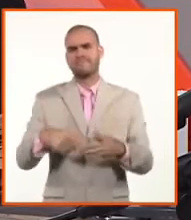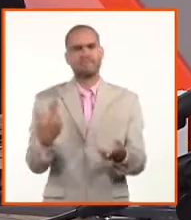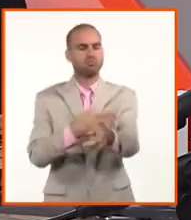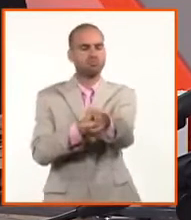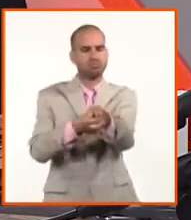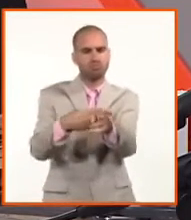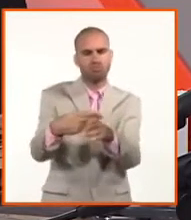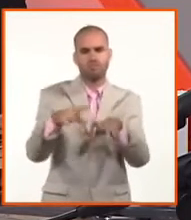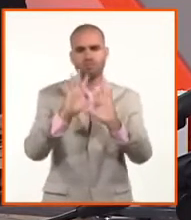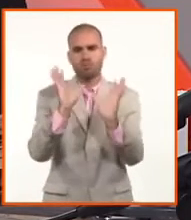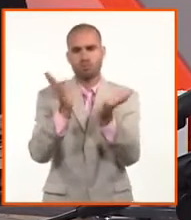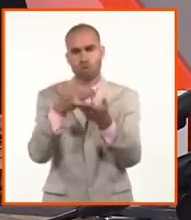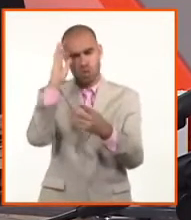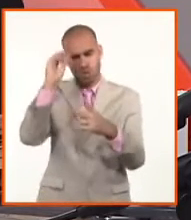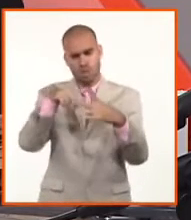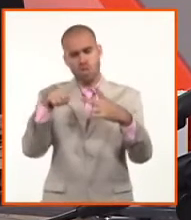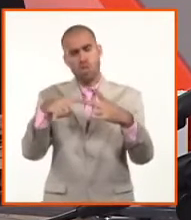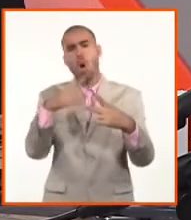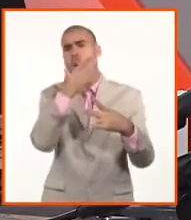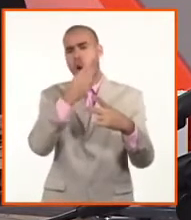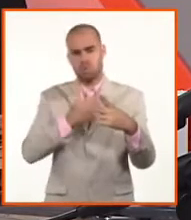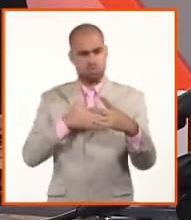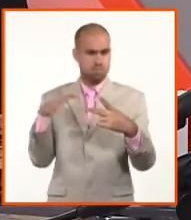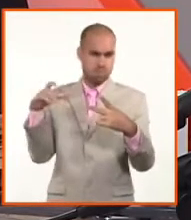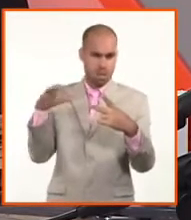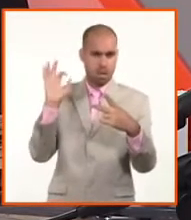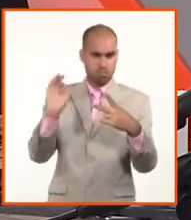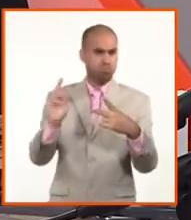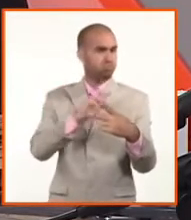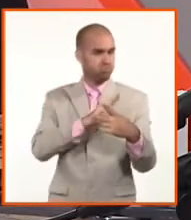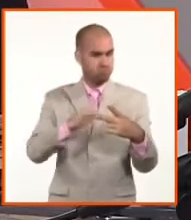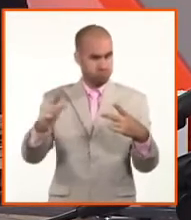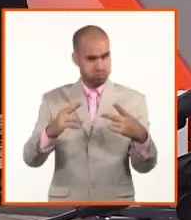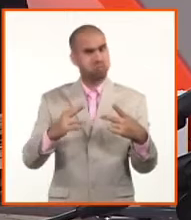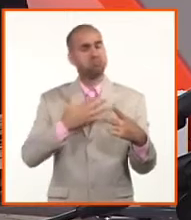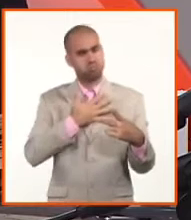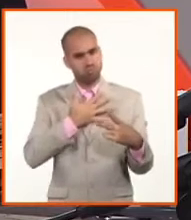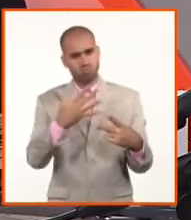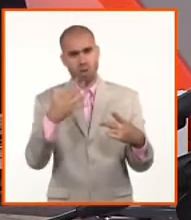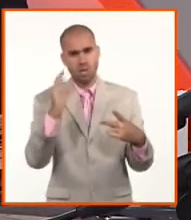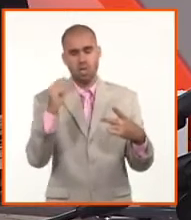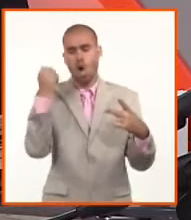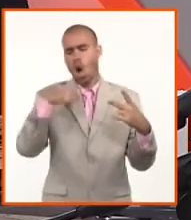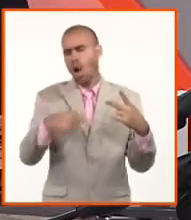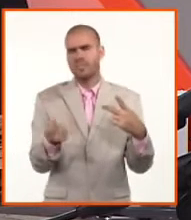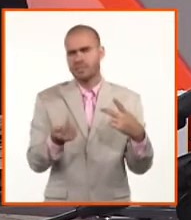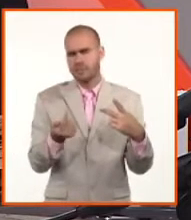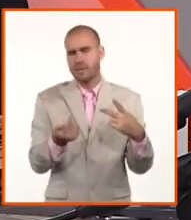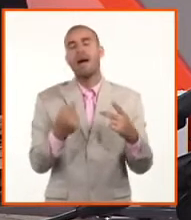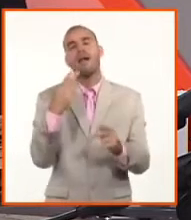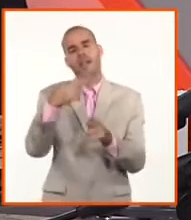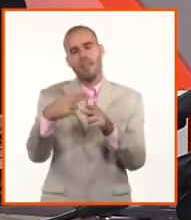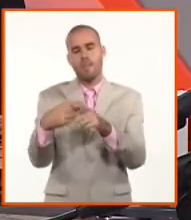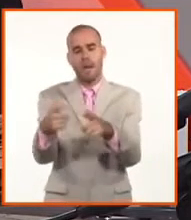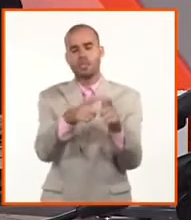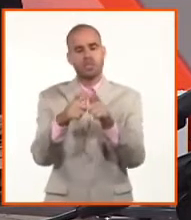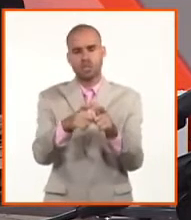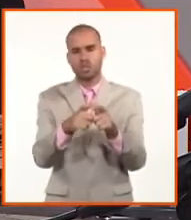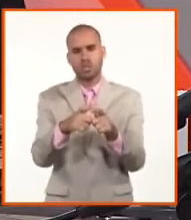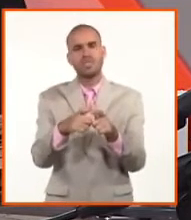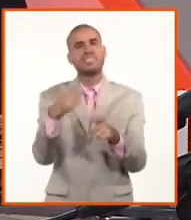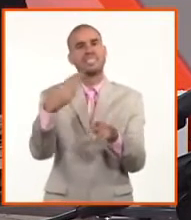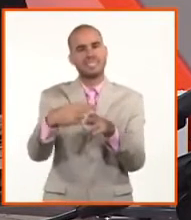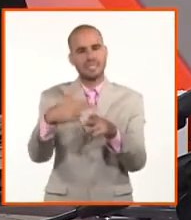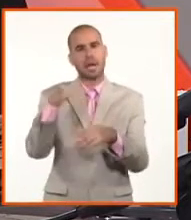tremenda de dos jóvenes pinareños revolucionarios e intelectuales que hoy prestigian con su nombre a la Asociación de los Jóvenes